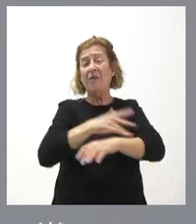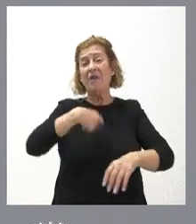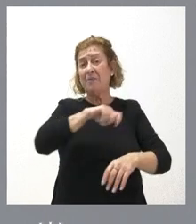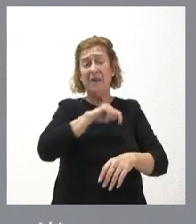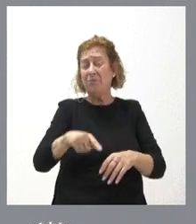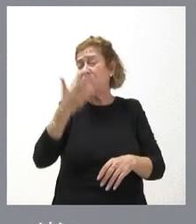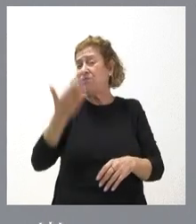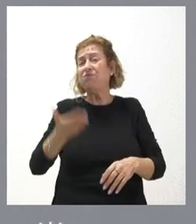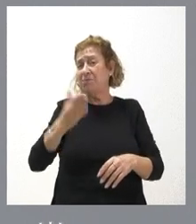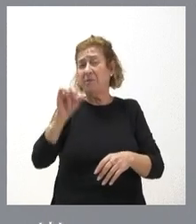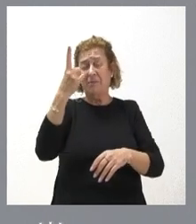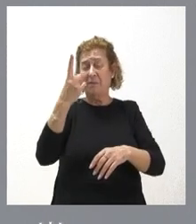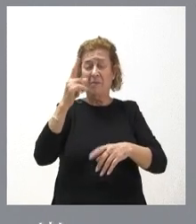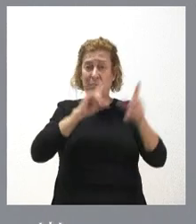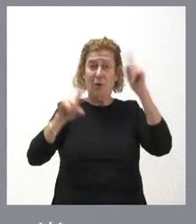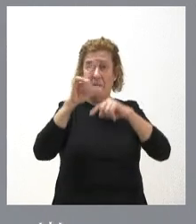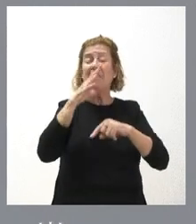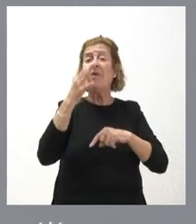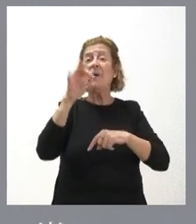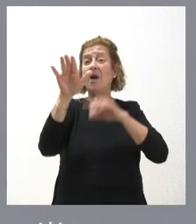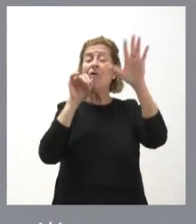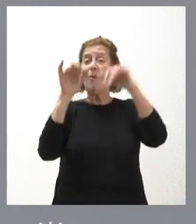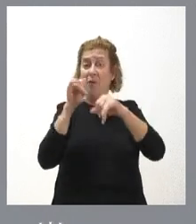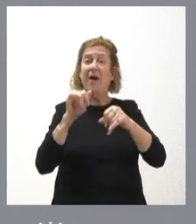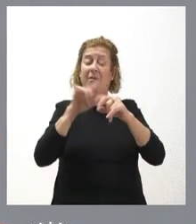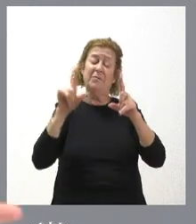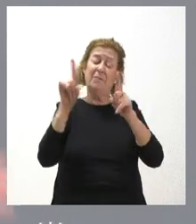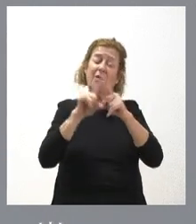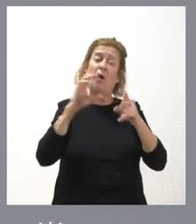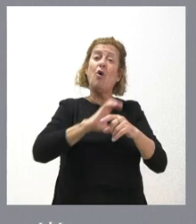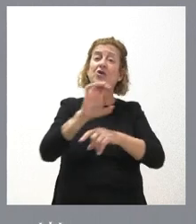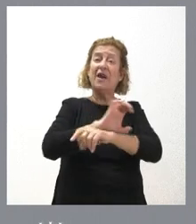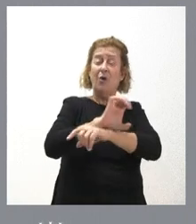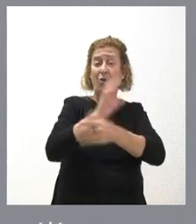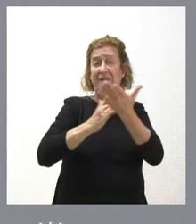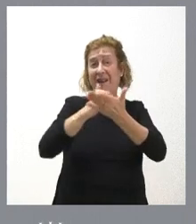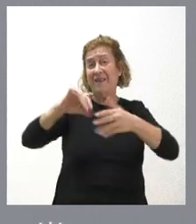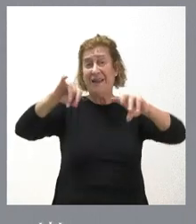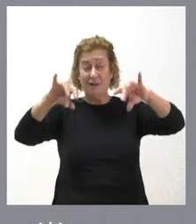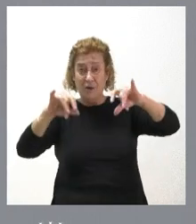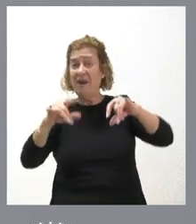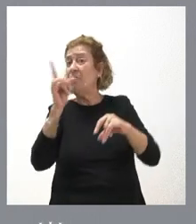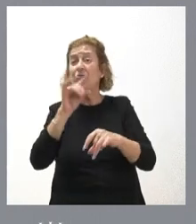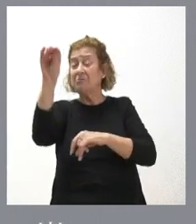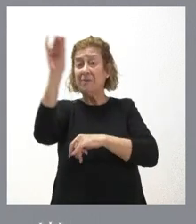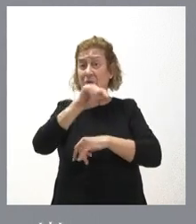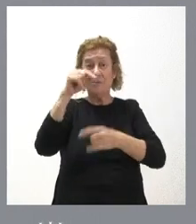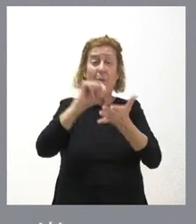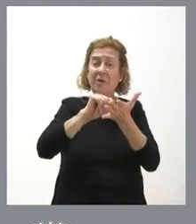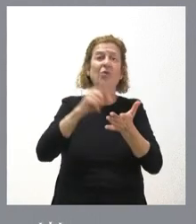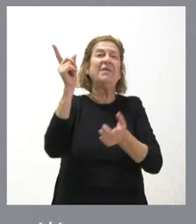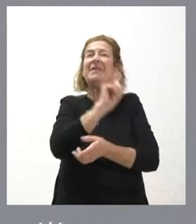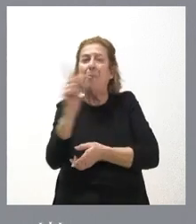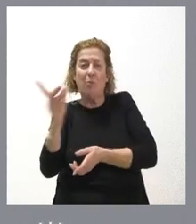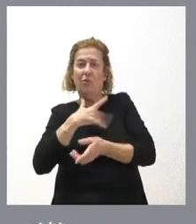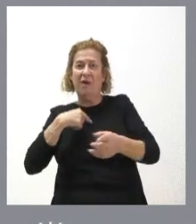que hay y para eso tenía que haberse convocado ese consejo interterritorial no se convocó en su momento tampoco se quiso abordar el